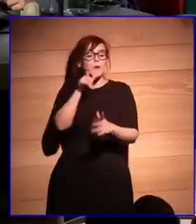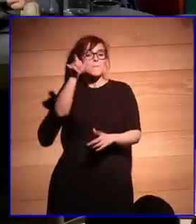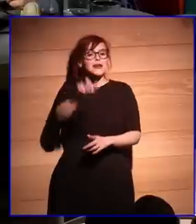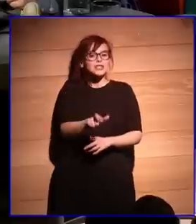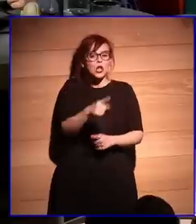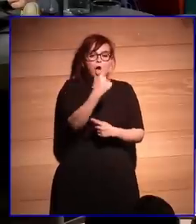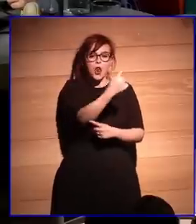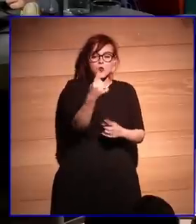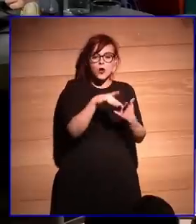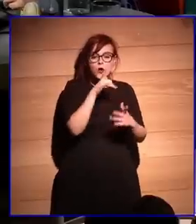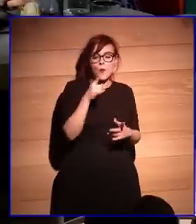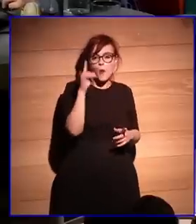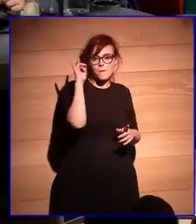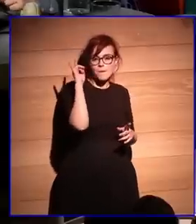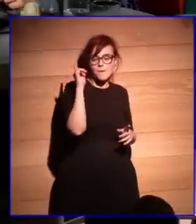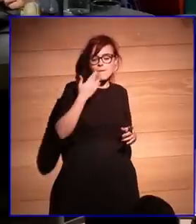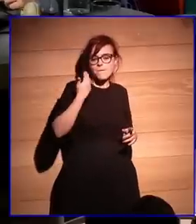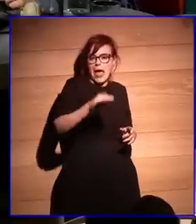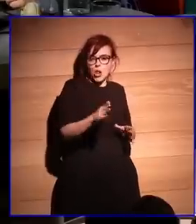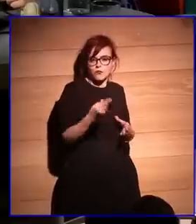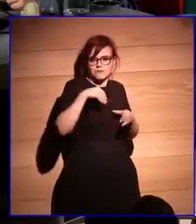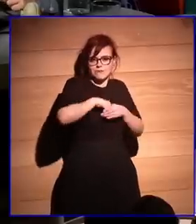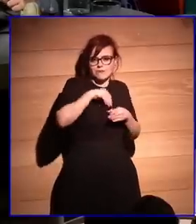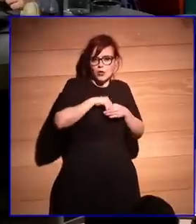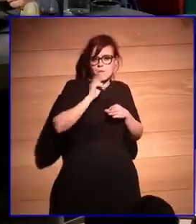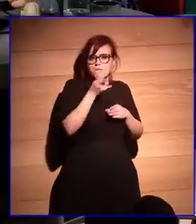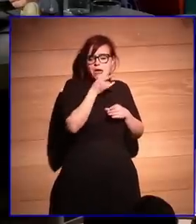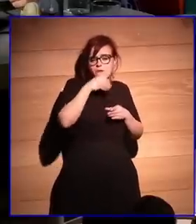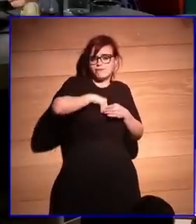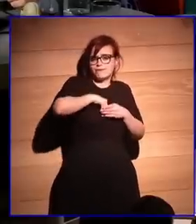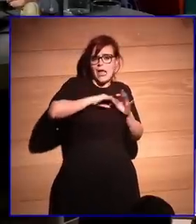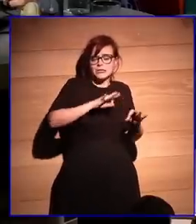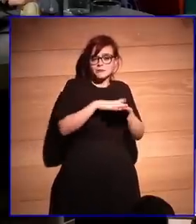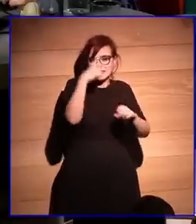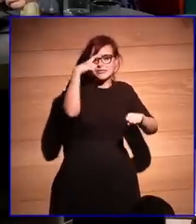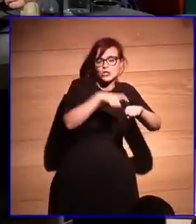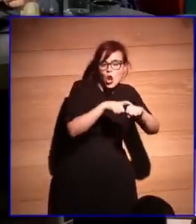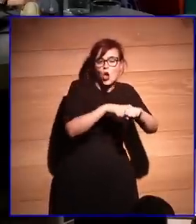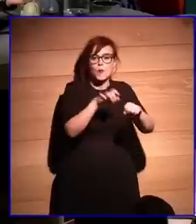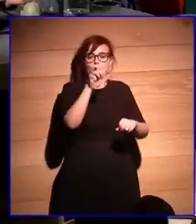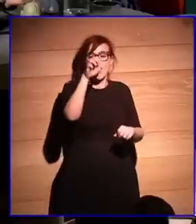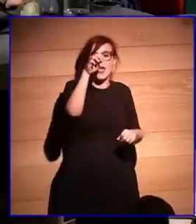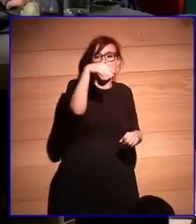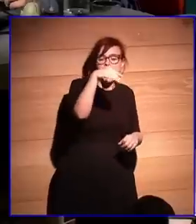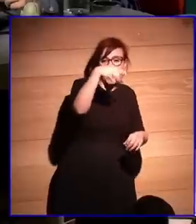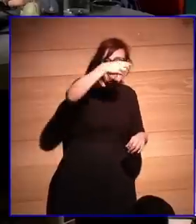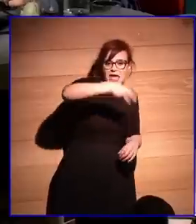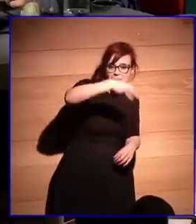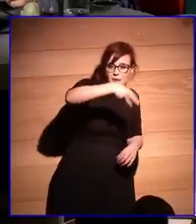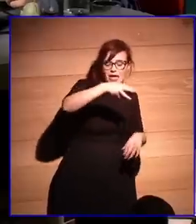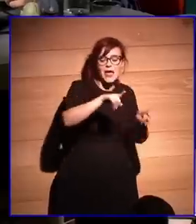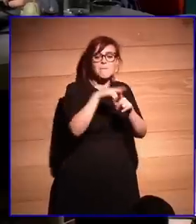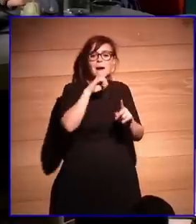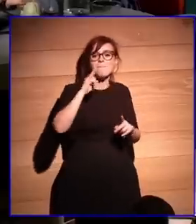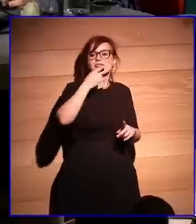persona que tiene el mal intrínseco, digamos, puede ser por motivos psicológicos, estoy pensando en M, el vampiro de